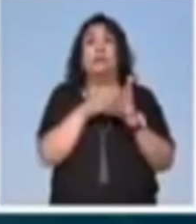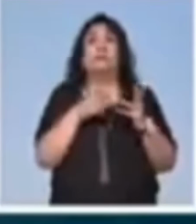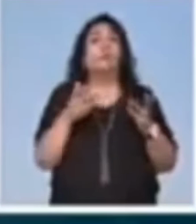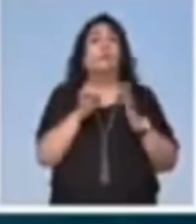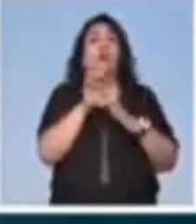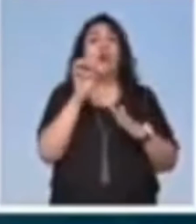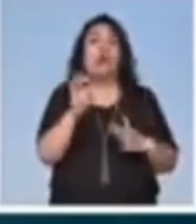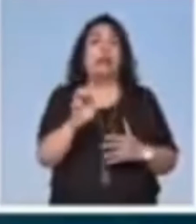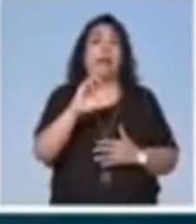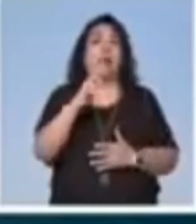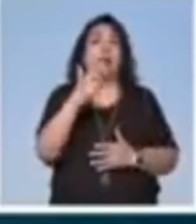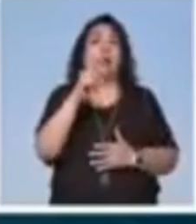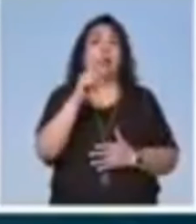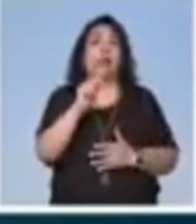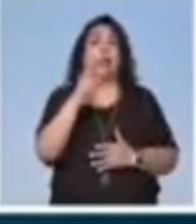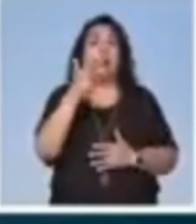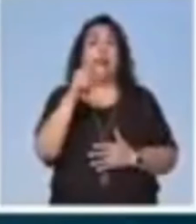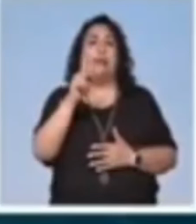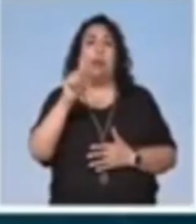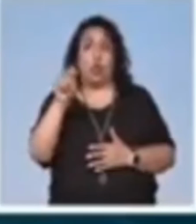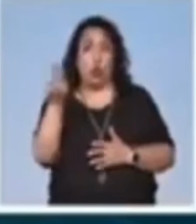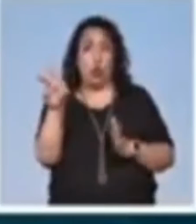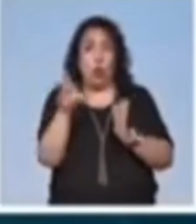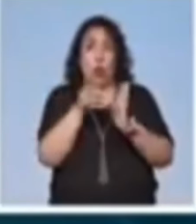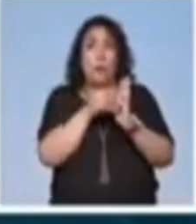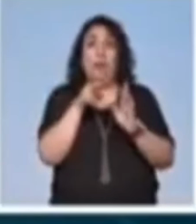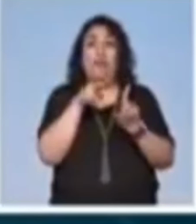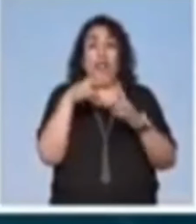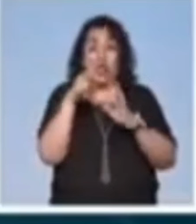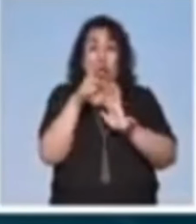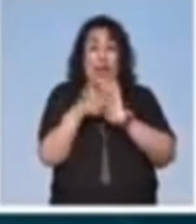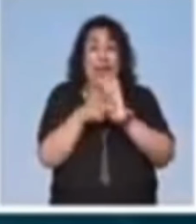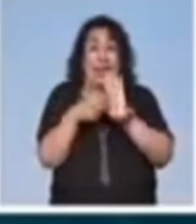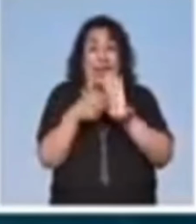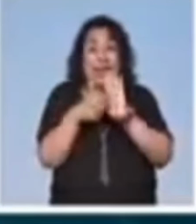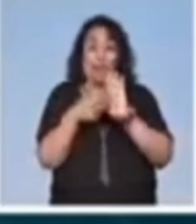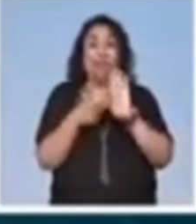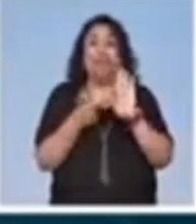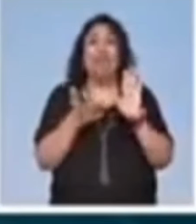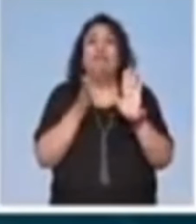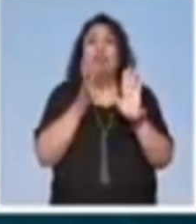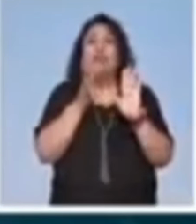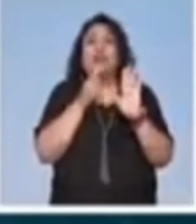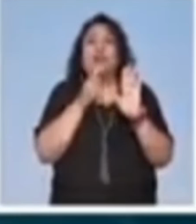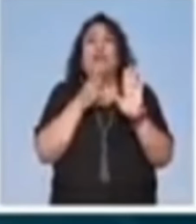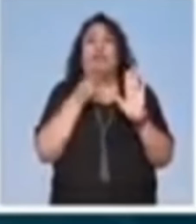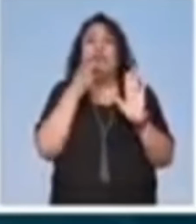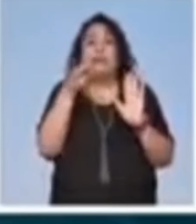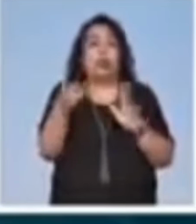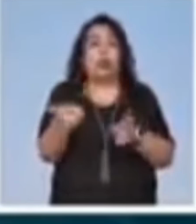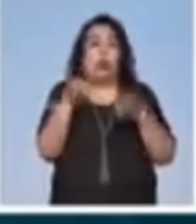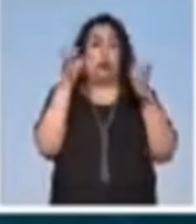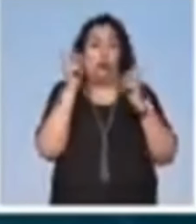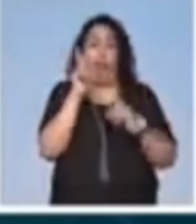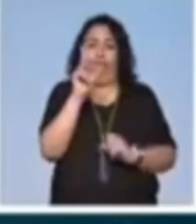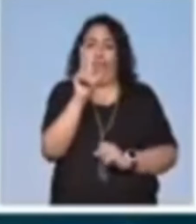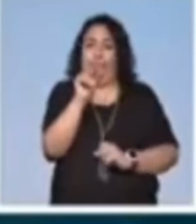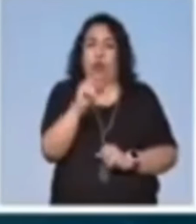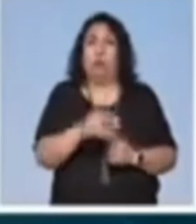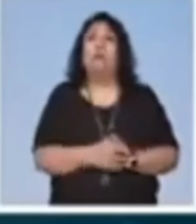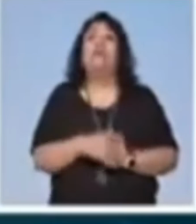por ejemplo, de ChatGPT una determinada pregunta y usted lo copia, desde el punto de vista legal, no pudiéramos considerarlo como plagio. ¿Por qué?